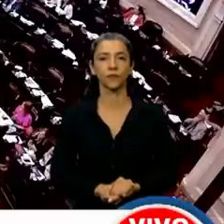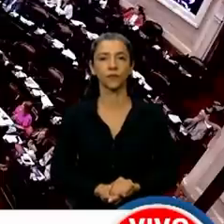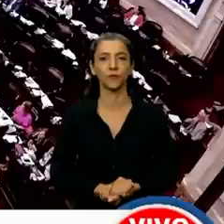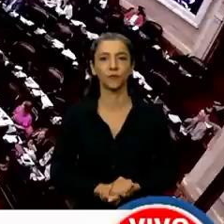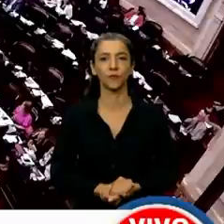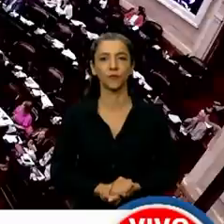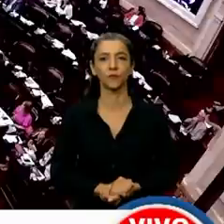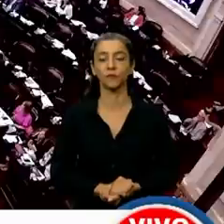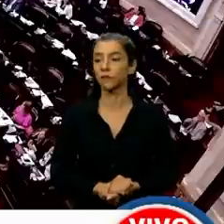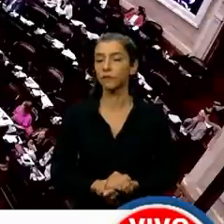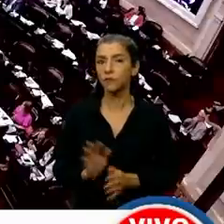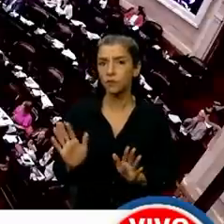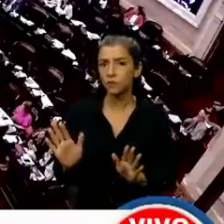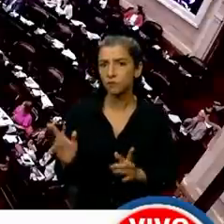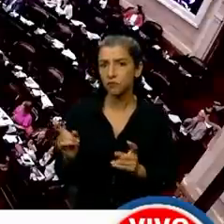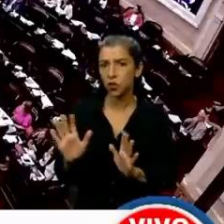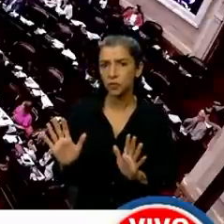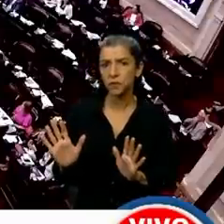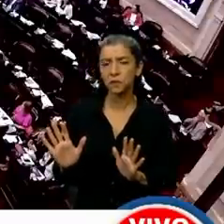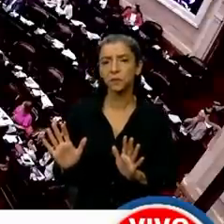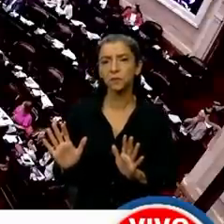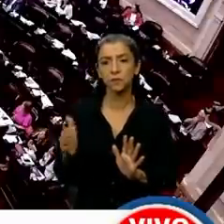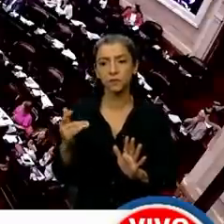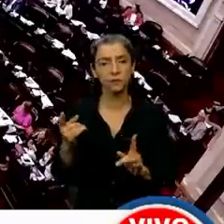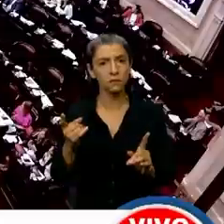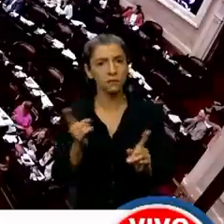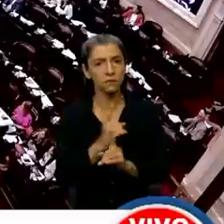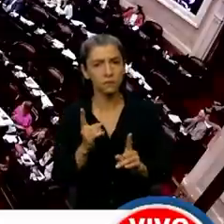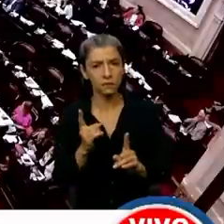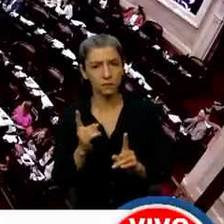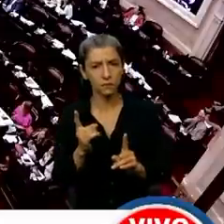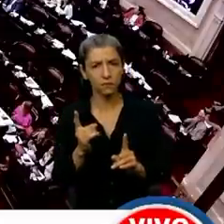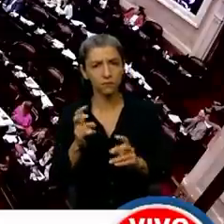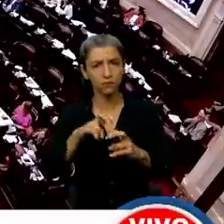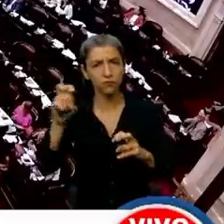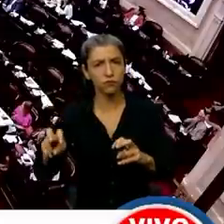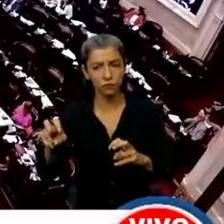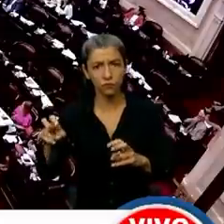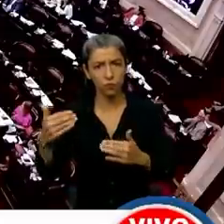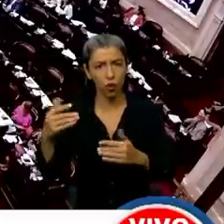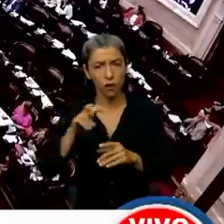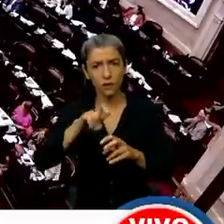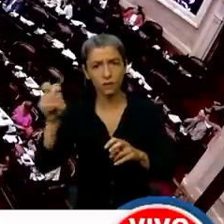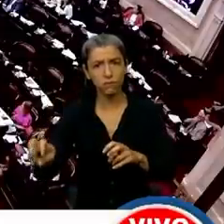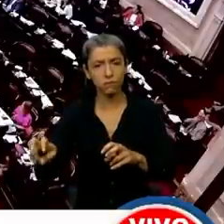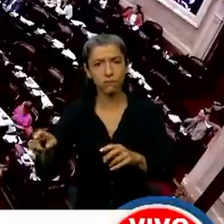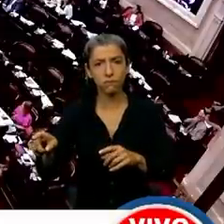ahora no hace falta y si te cambias de bankia al lado